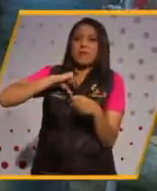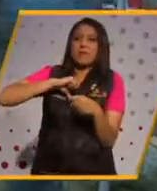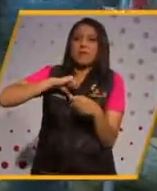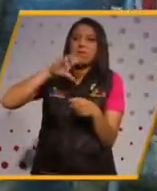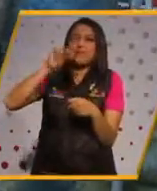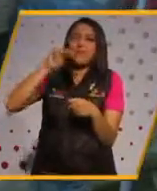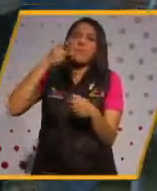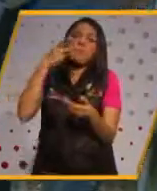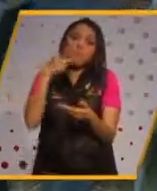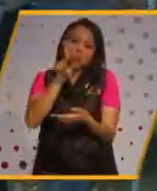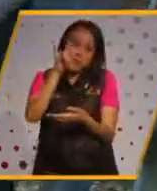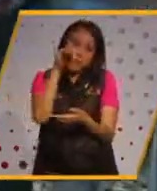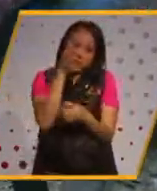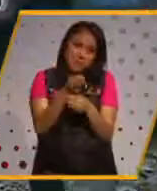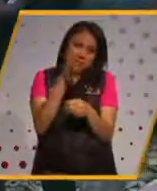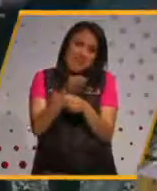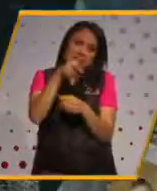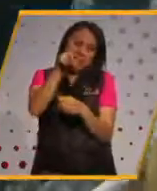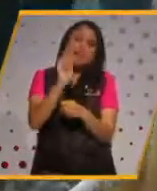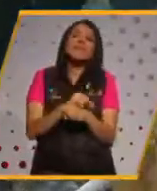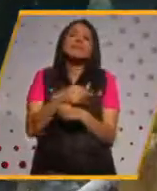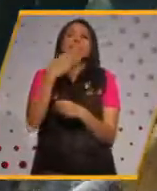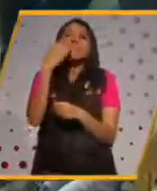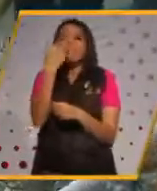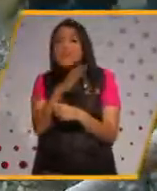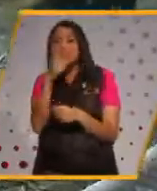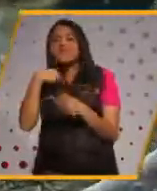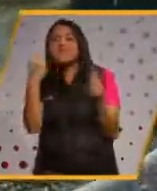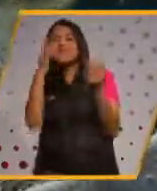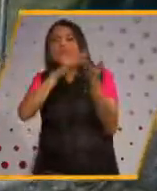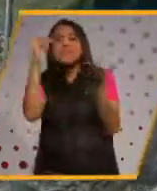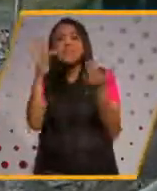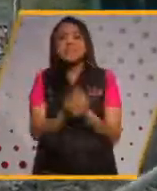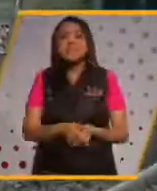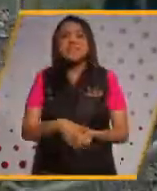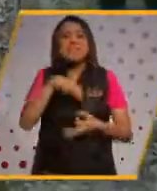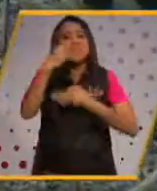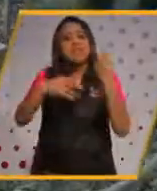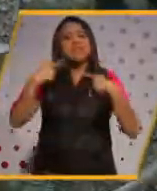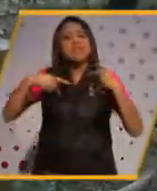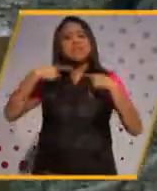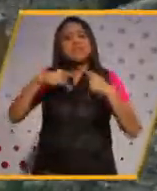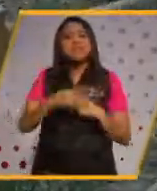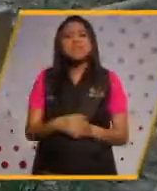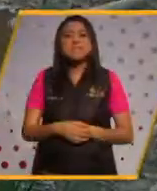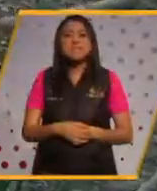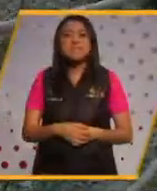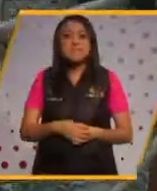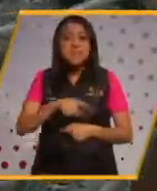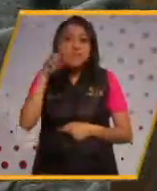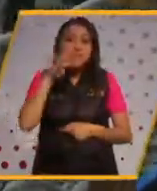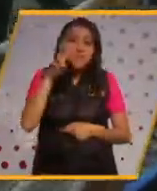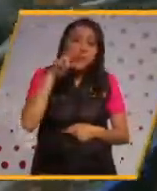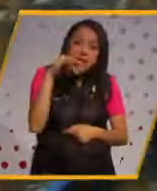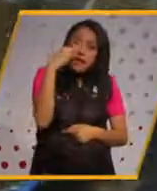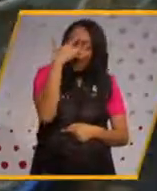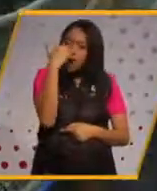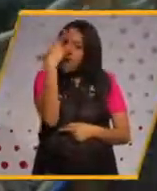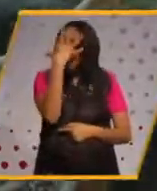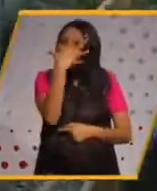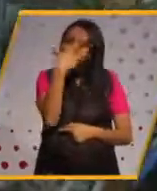parque ecológico y gracias por llamarles gracias y los audios bien hoy qué guapa te desoyen a ver